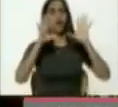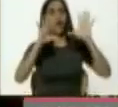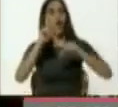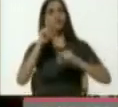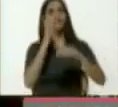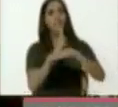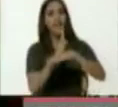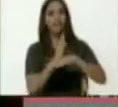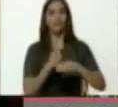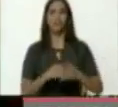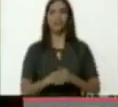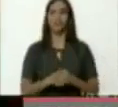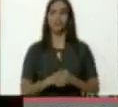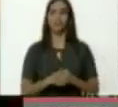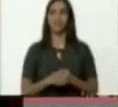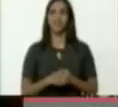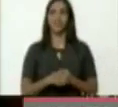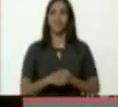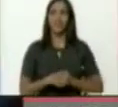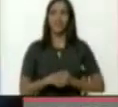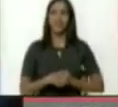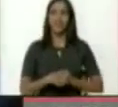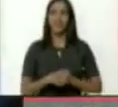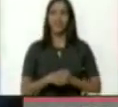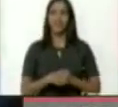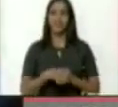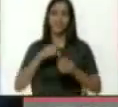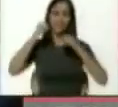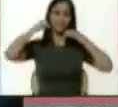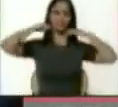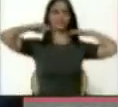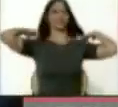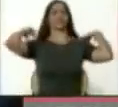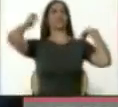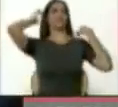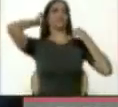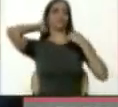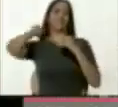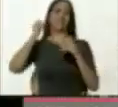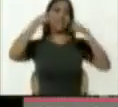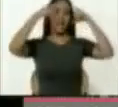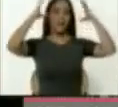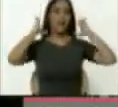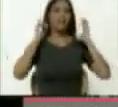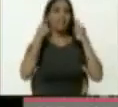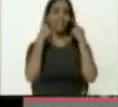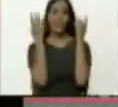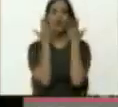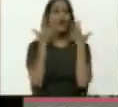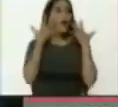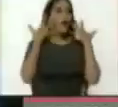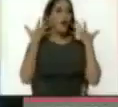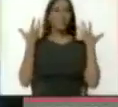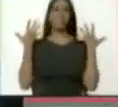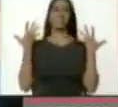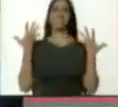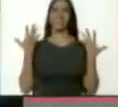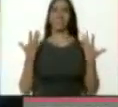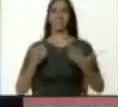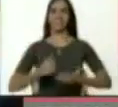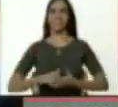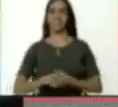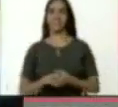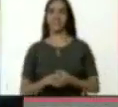11:30. Saludame al viejito a Lucha. No, queda. Te veo rozagante. Me saludó, tú. Mire, me